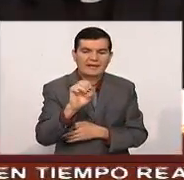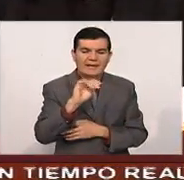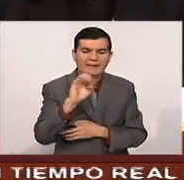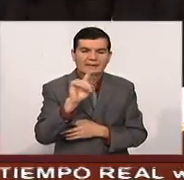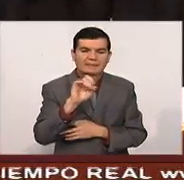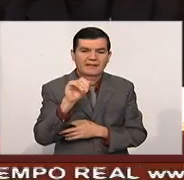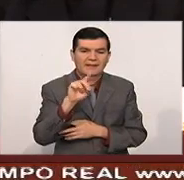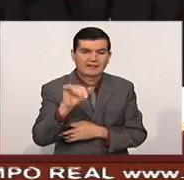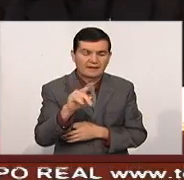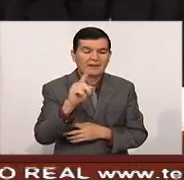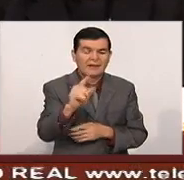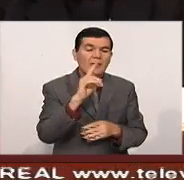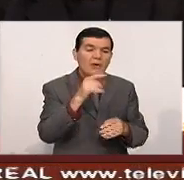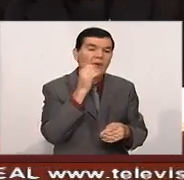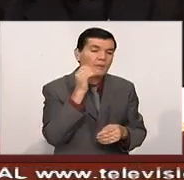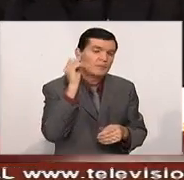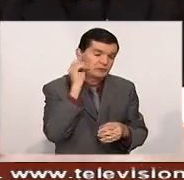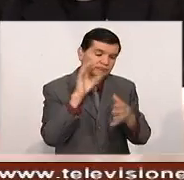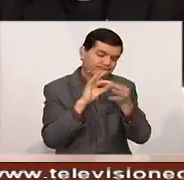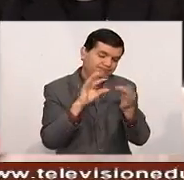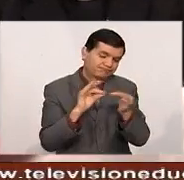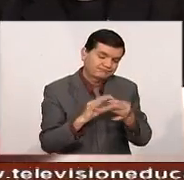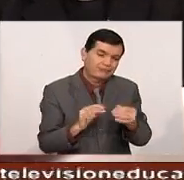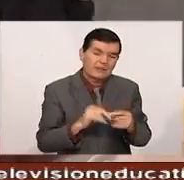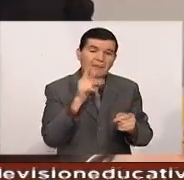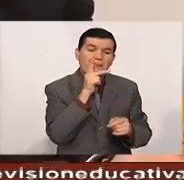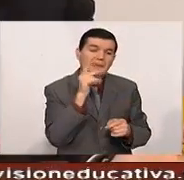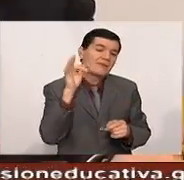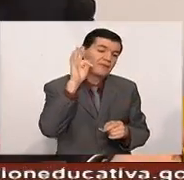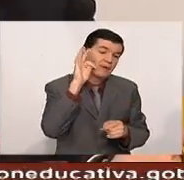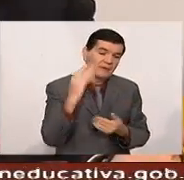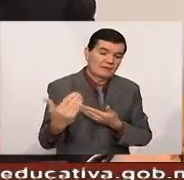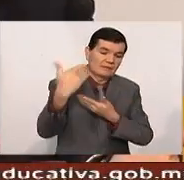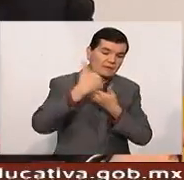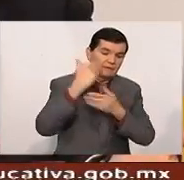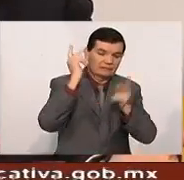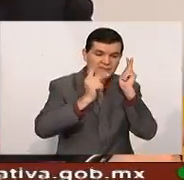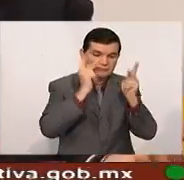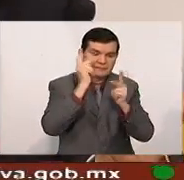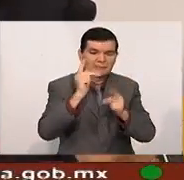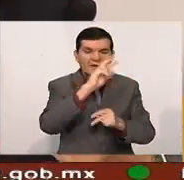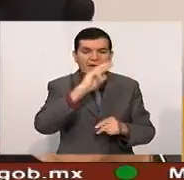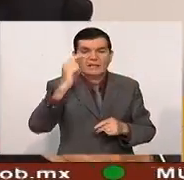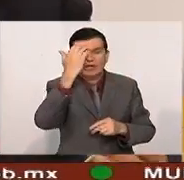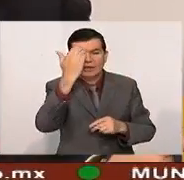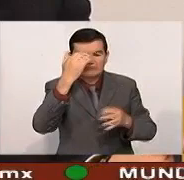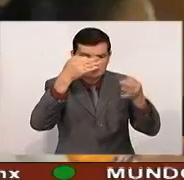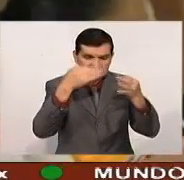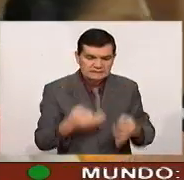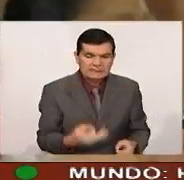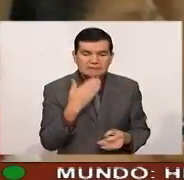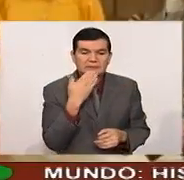de San Cristóbal de las Casas señaló que la visita del Papa Francisco significa un avance en el reconocimiento